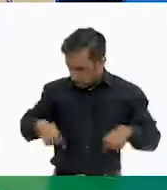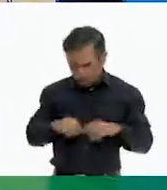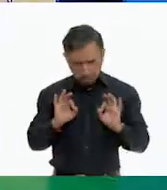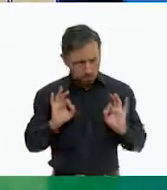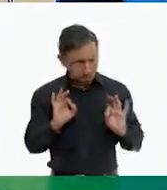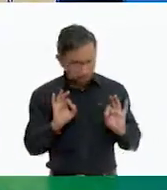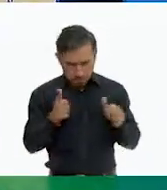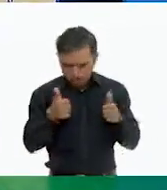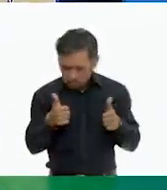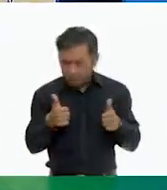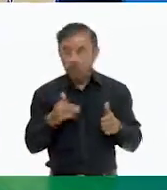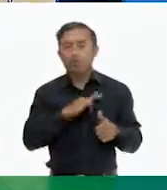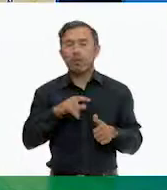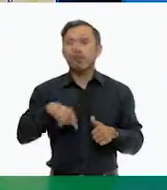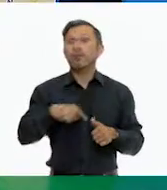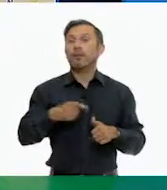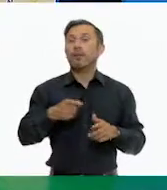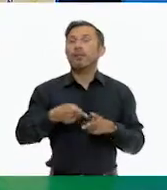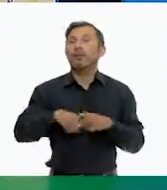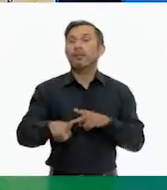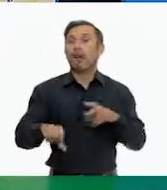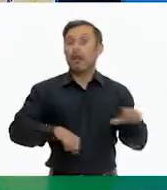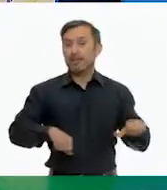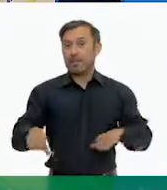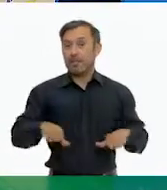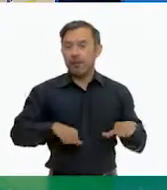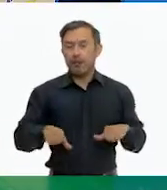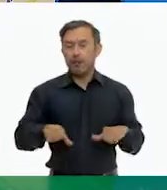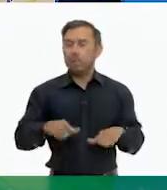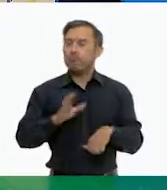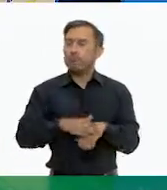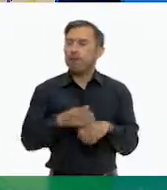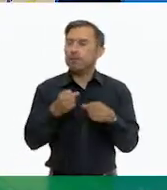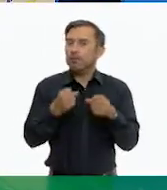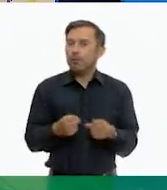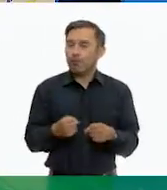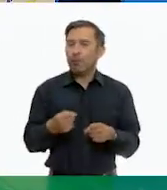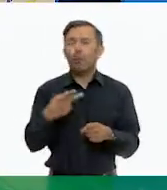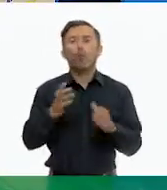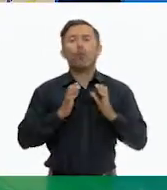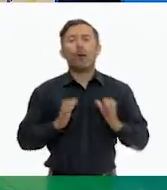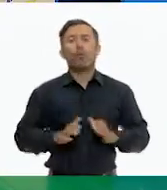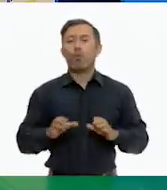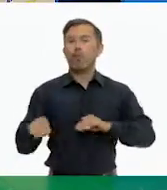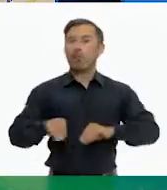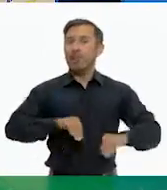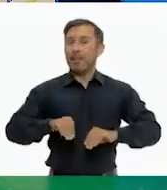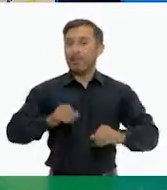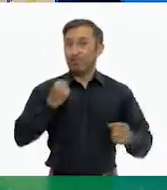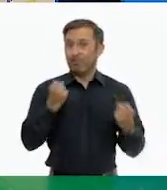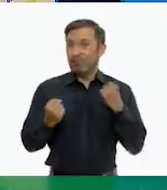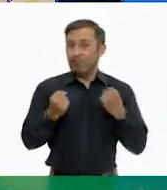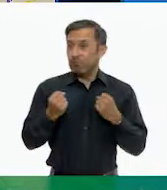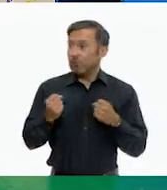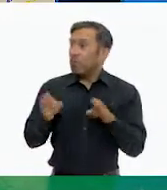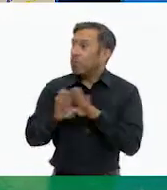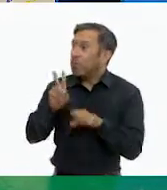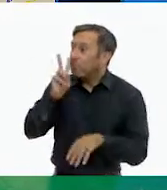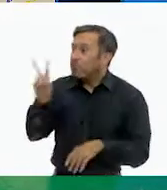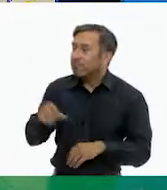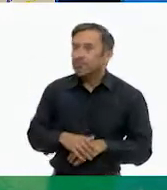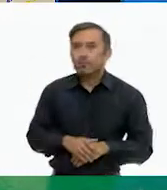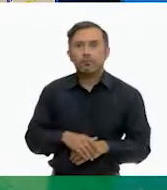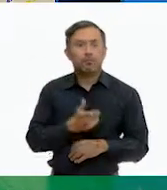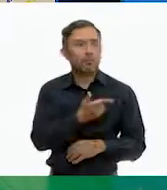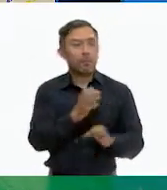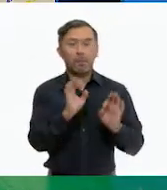actividades muy creativas, seguras y en las que moverás tu cuerpo. ¿Qué te parece, maestra Alma Livia? Es